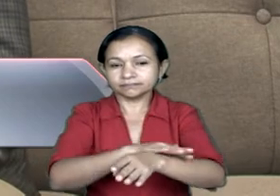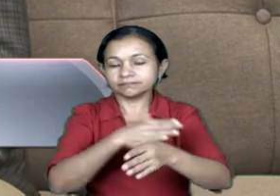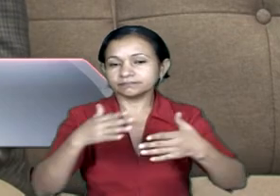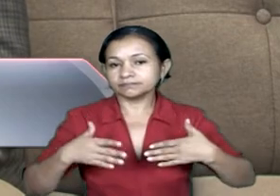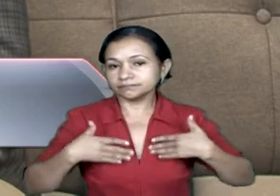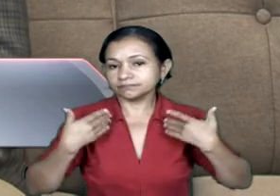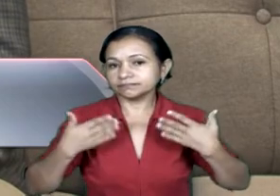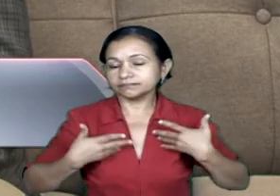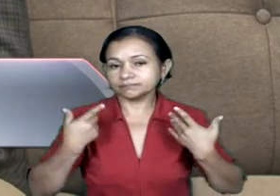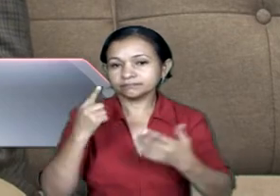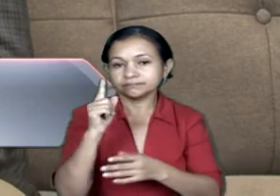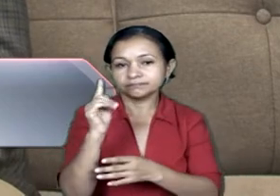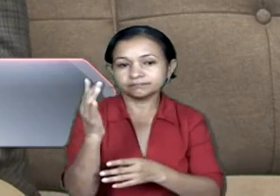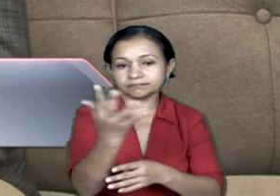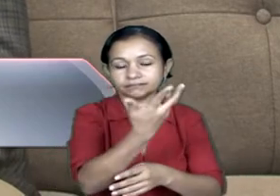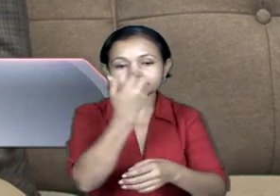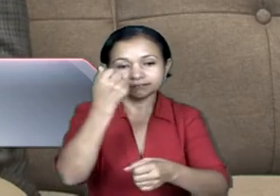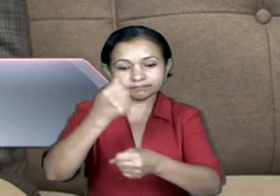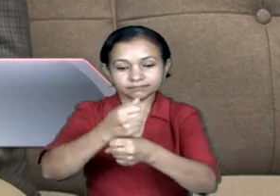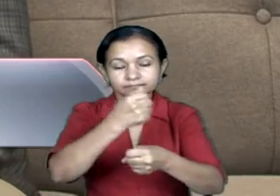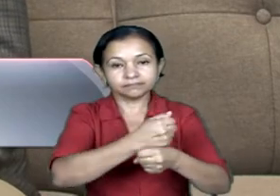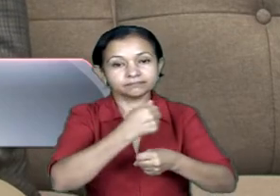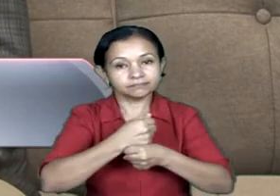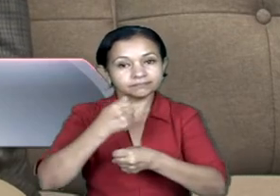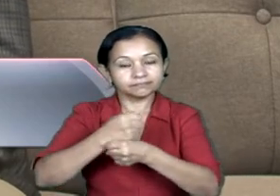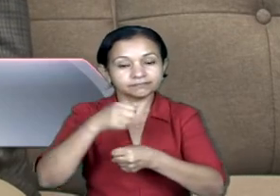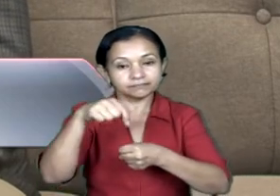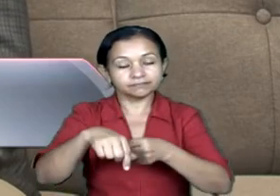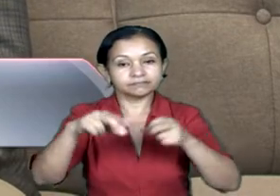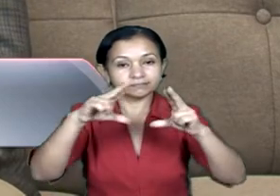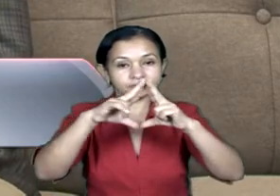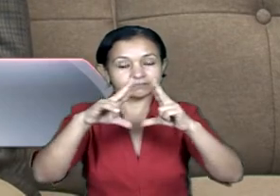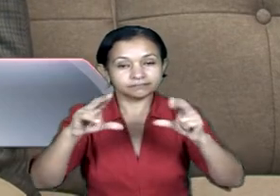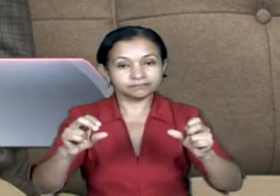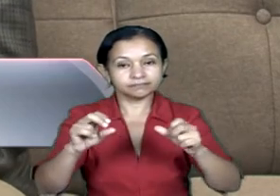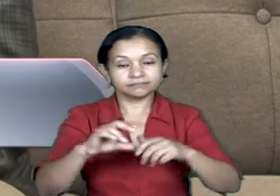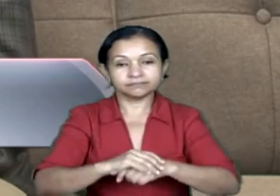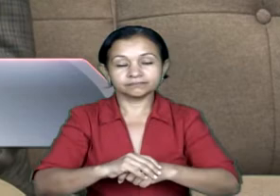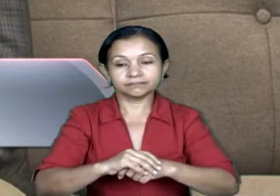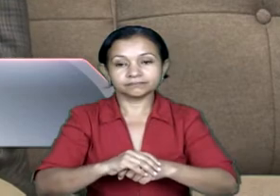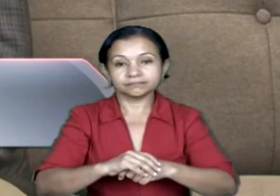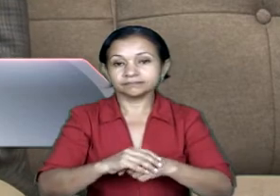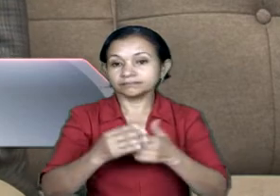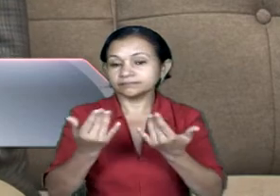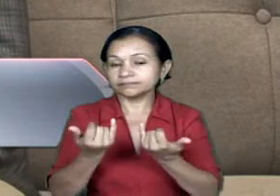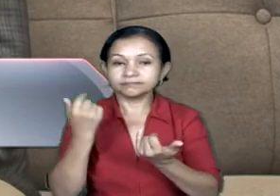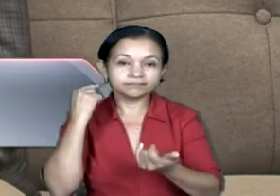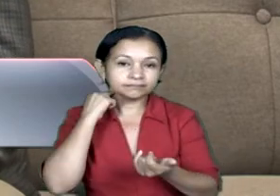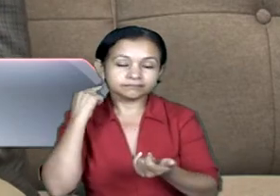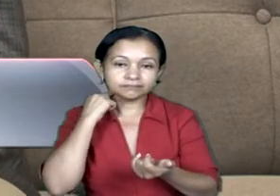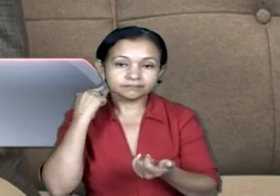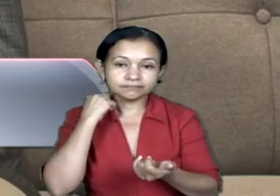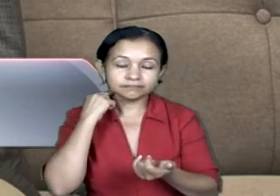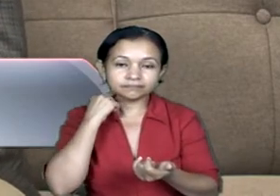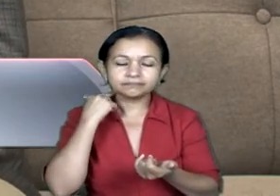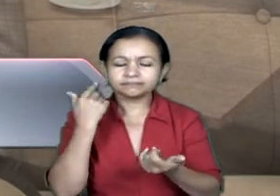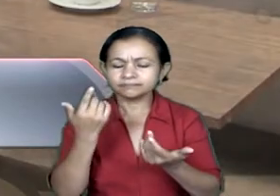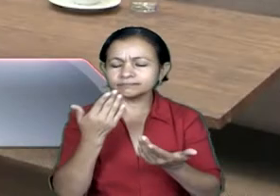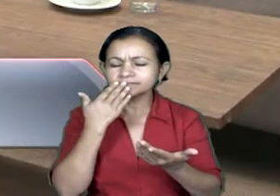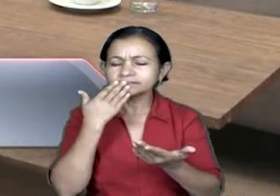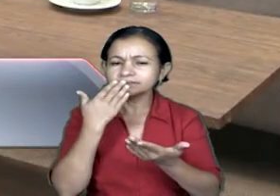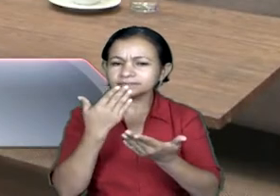contentos de trabajar acá, ¿no? En el país. Y aparte, siempre estamos muy agradecidos